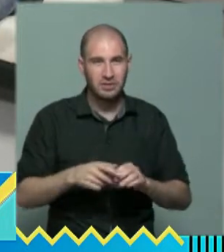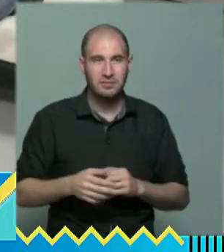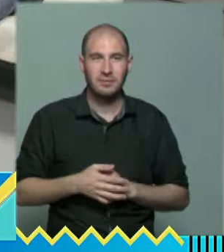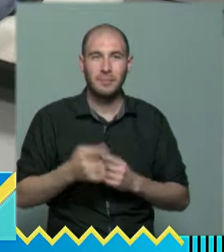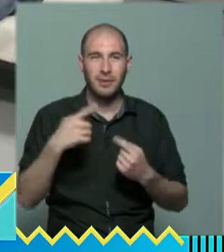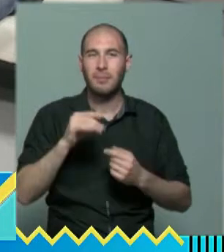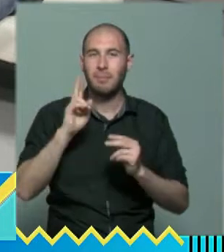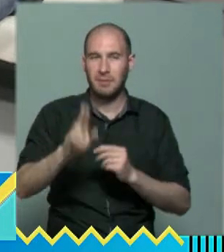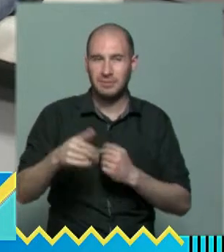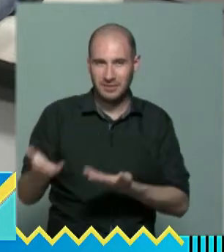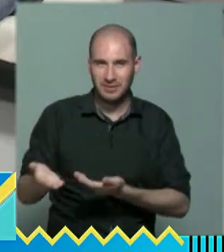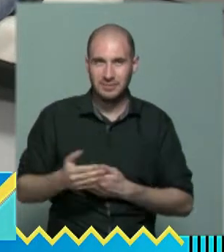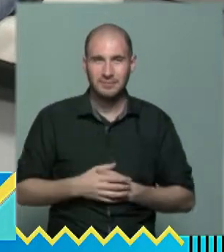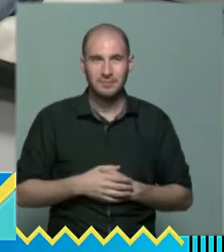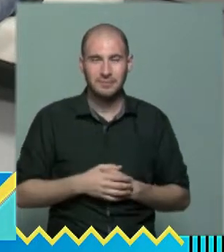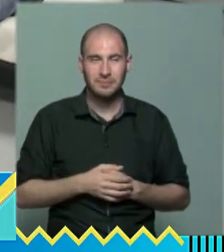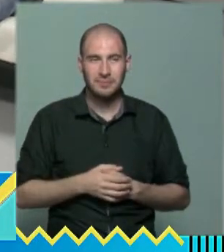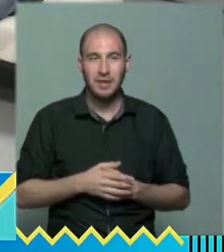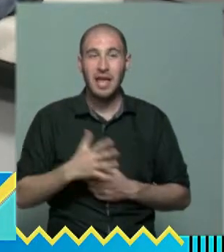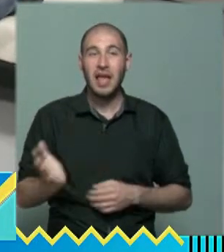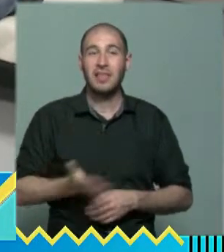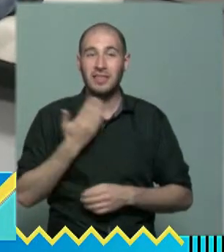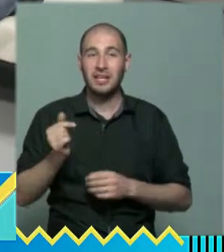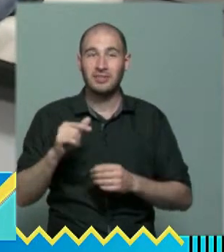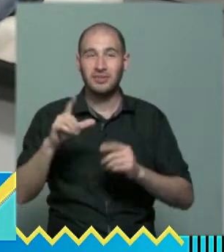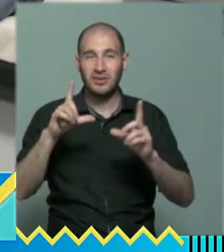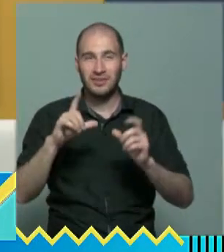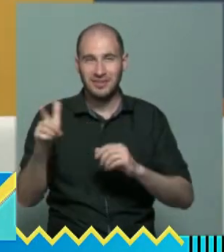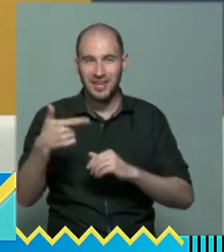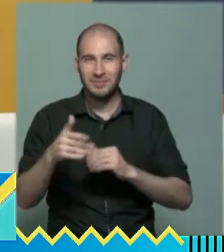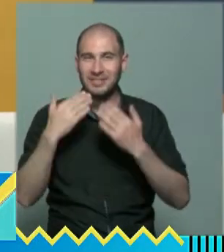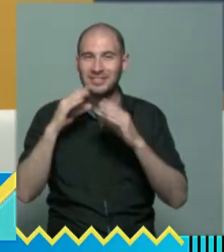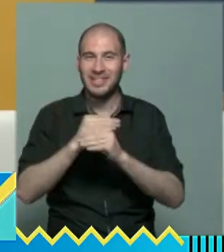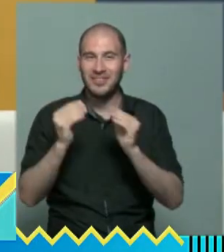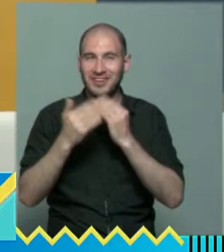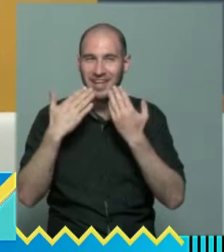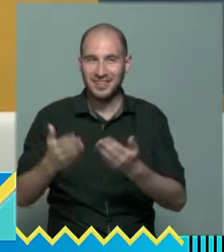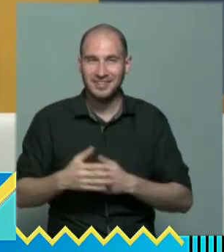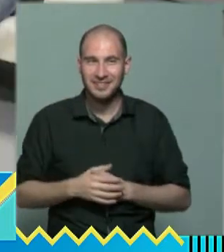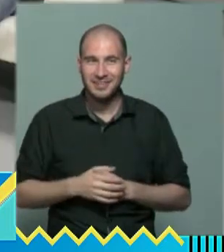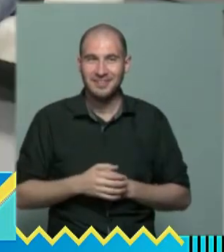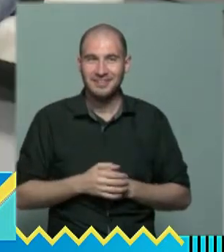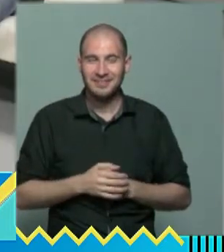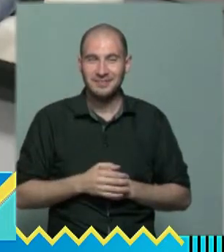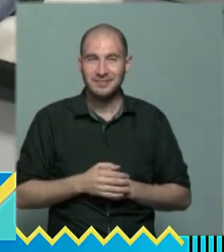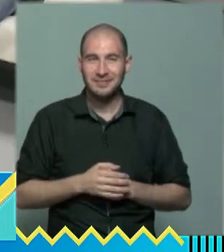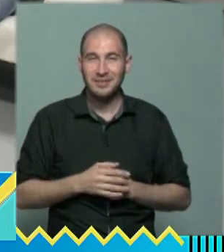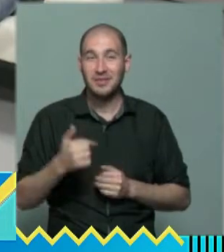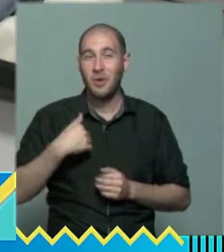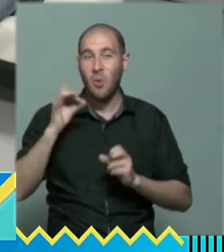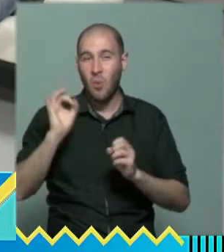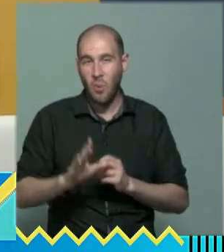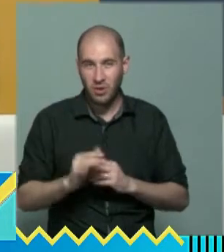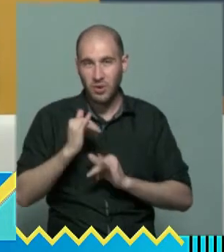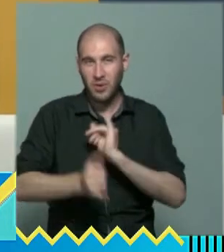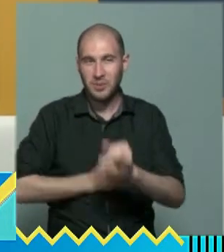chao le damos al director de cámara un saludo. No te muy permiten grande. cortar la ruta y ahora no te permiten el saludo. No, yo simplemente